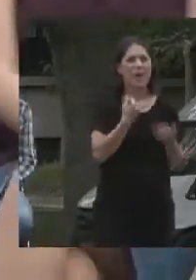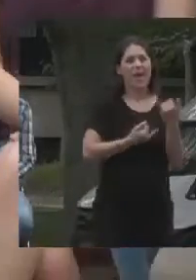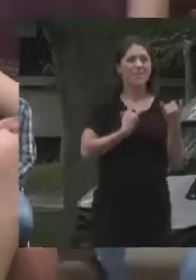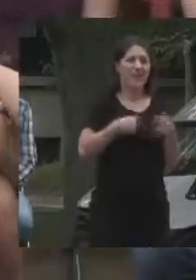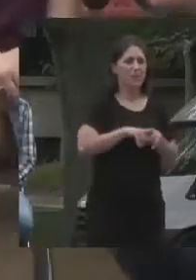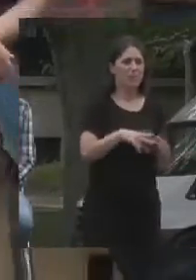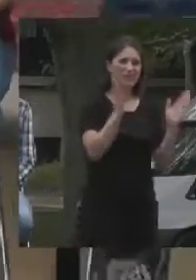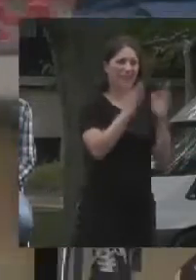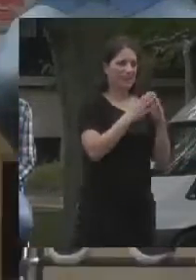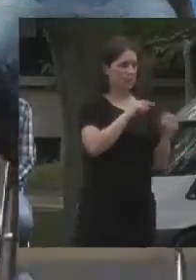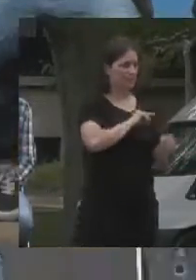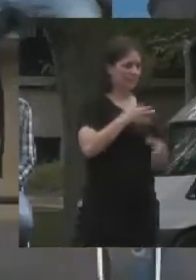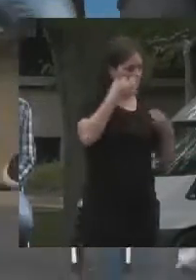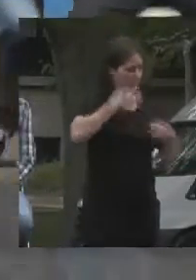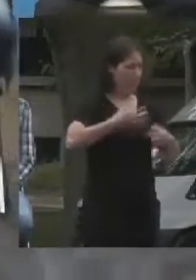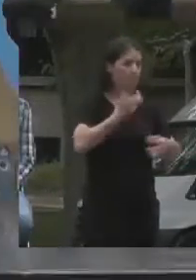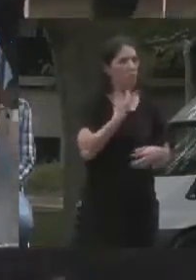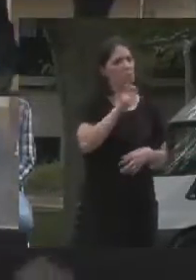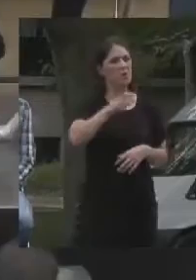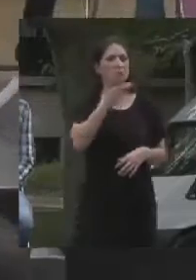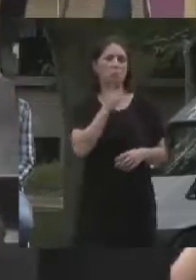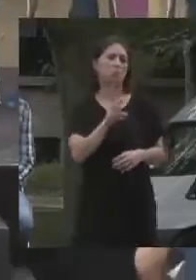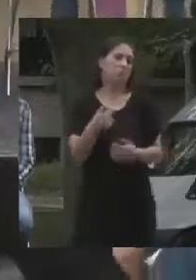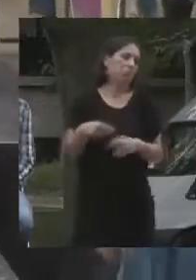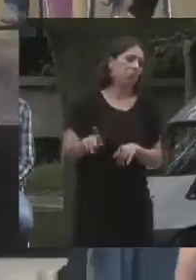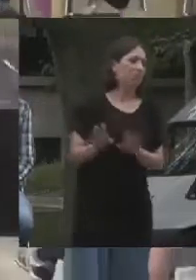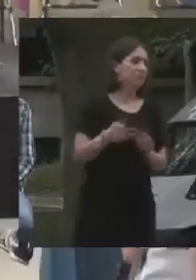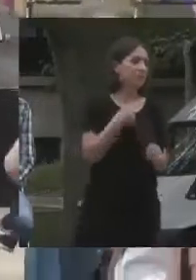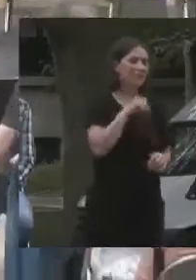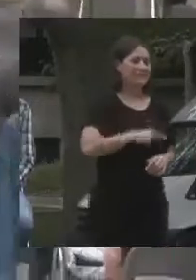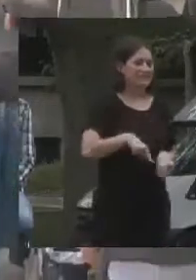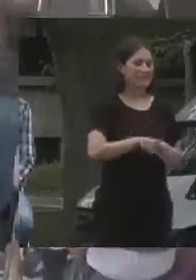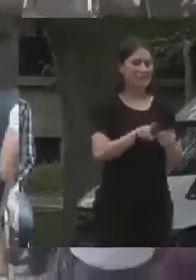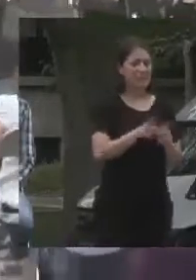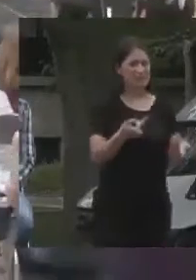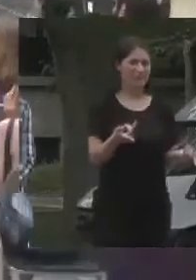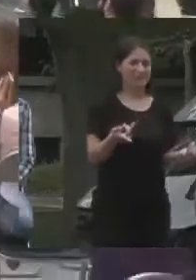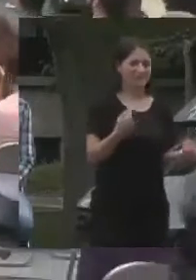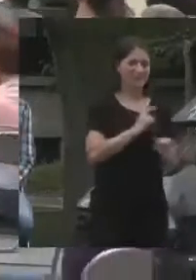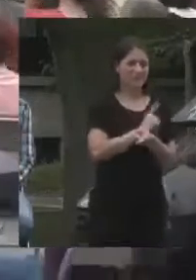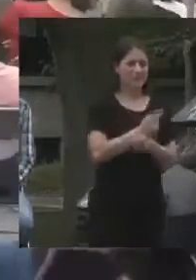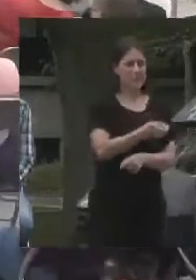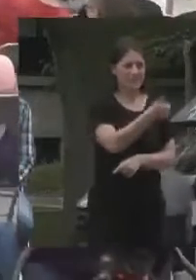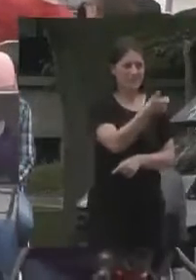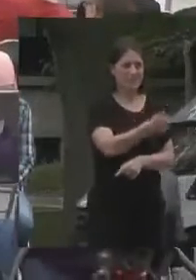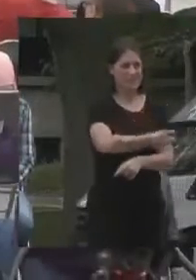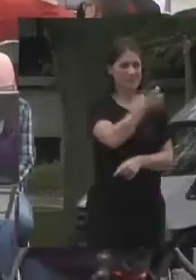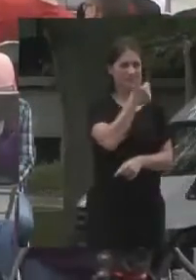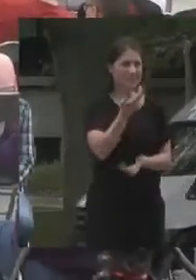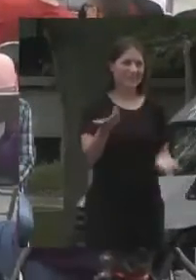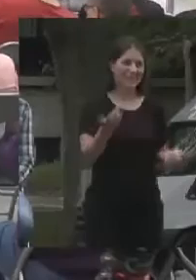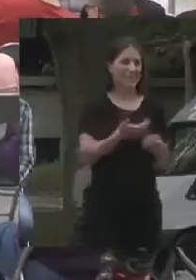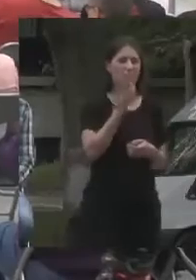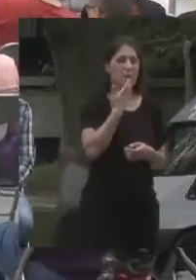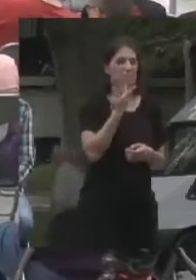coa xente da casa. A xente que non coñeces moito, bueno, pero cando estás así tes un pouquiño máis de nervios. Entón, se non estou así